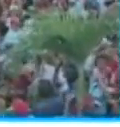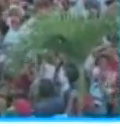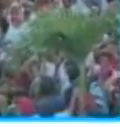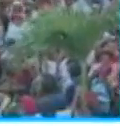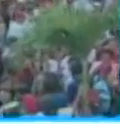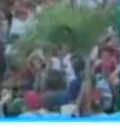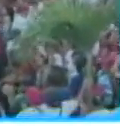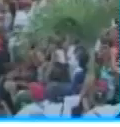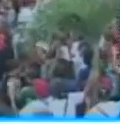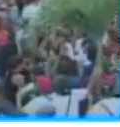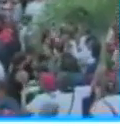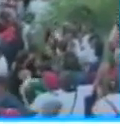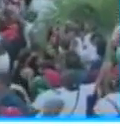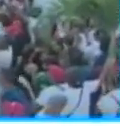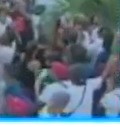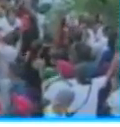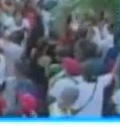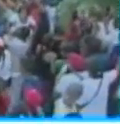Gracias.